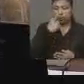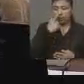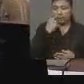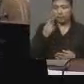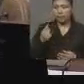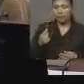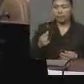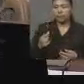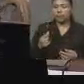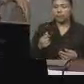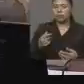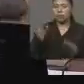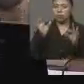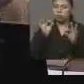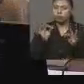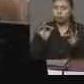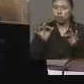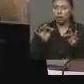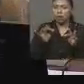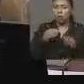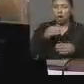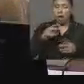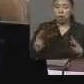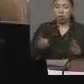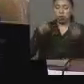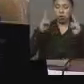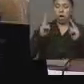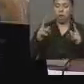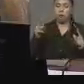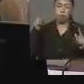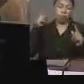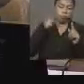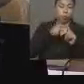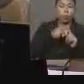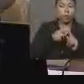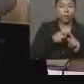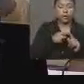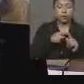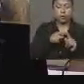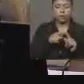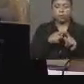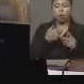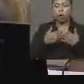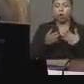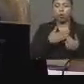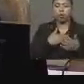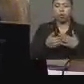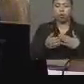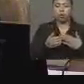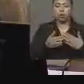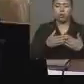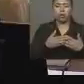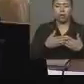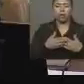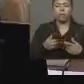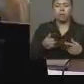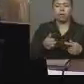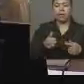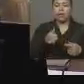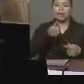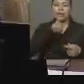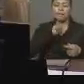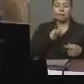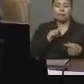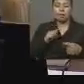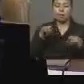itinerario prefijado, podamos construir una meta de equilibrio donde la provisión pública y la provisión privada establezcan